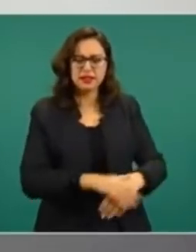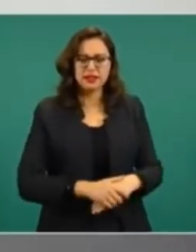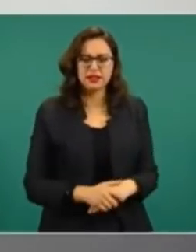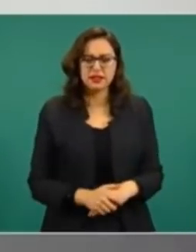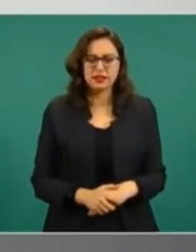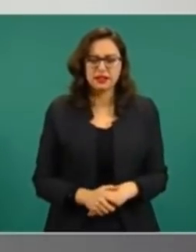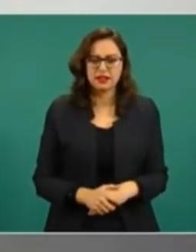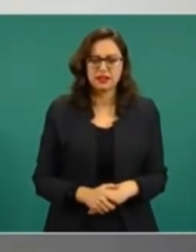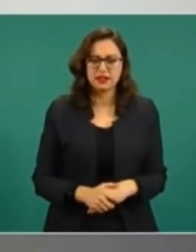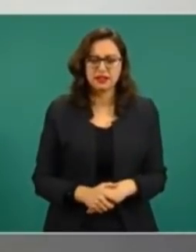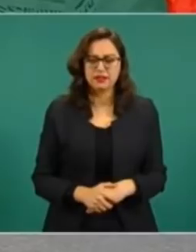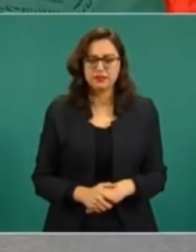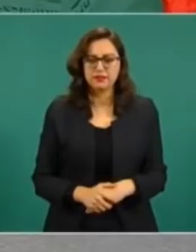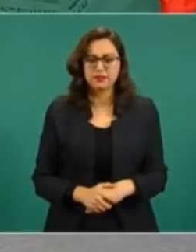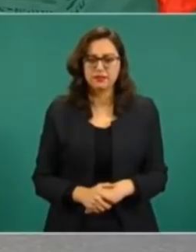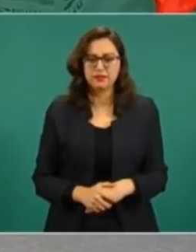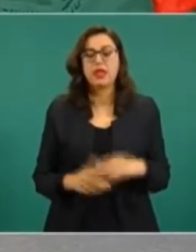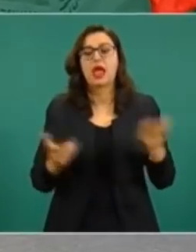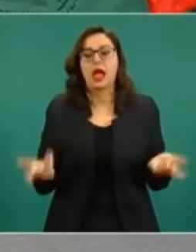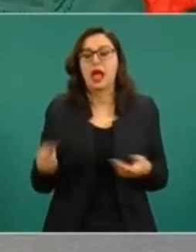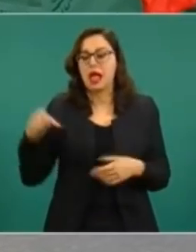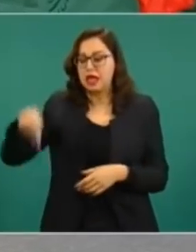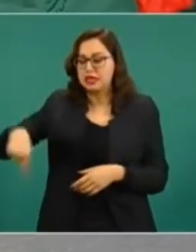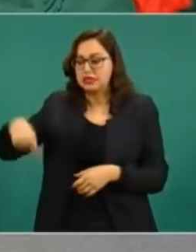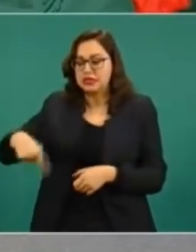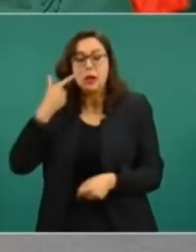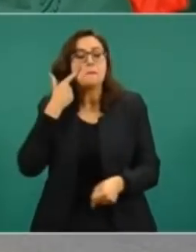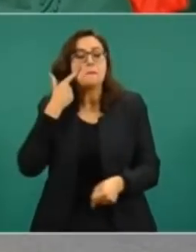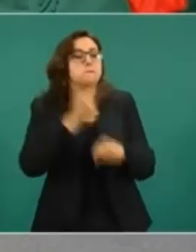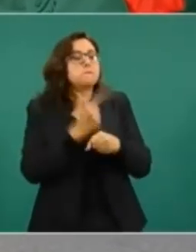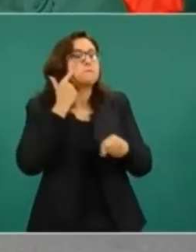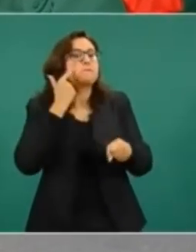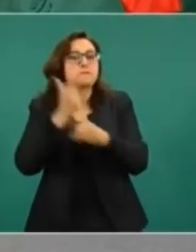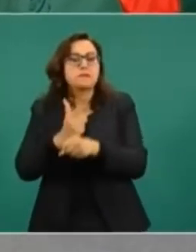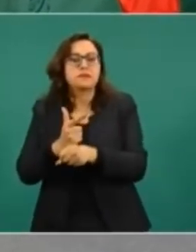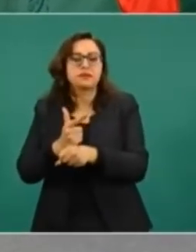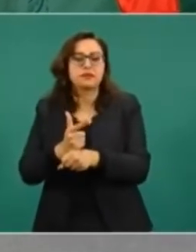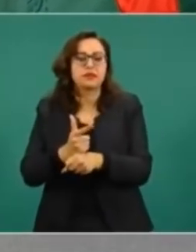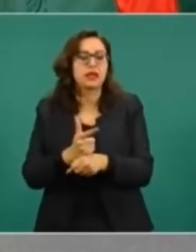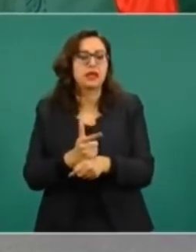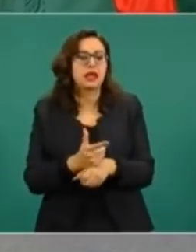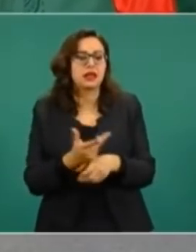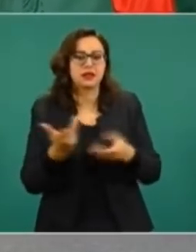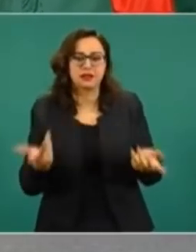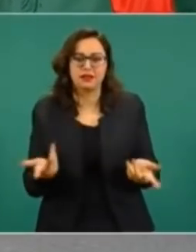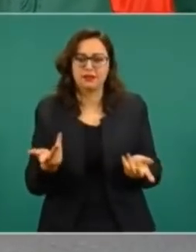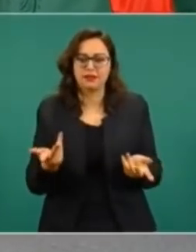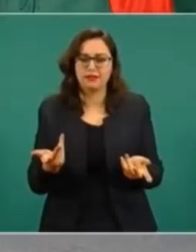Eso de que vamos a tener un equipo para detectarlas y ya con eso nos vamos a quedar